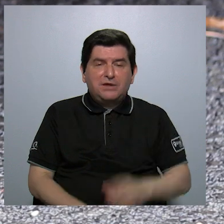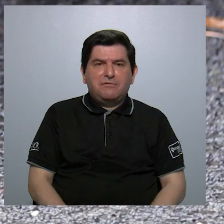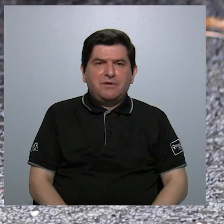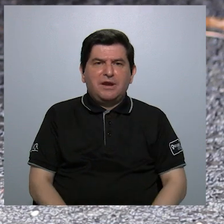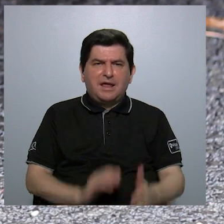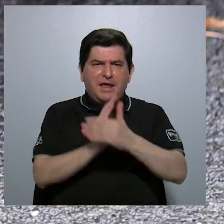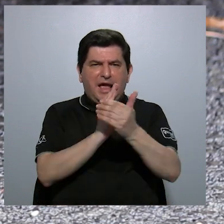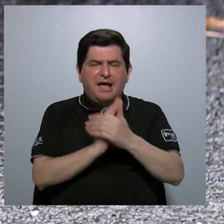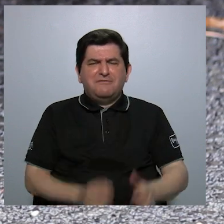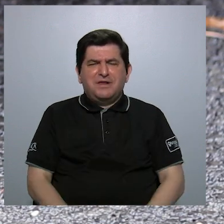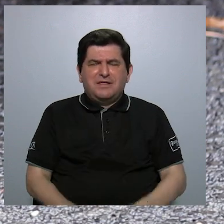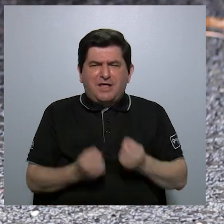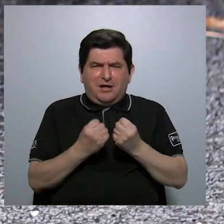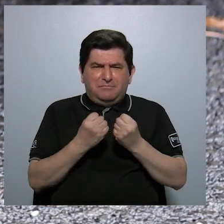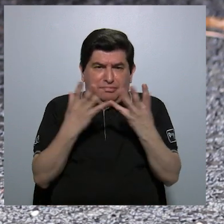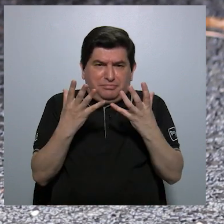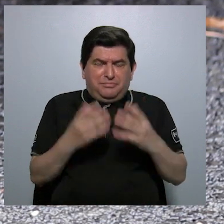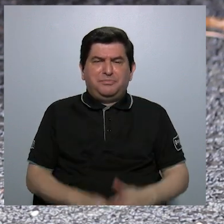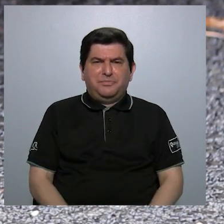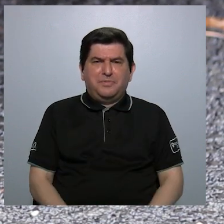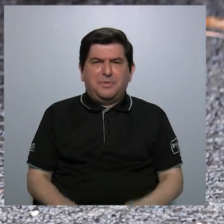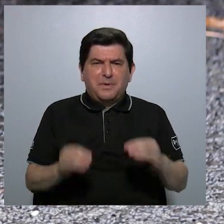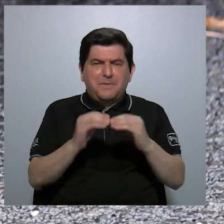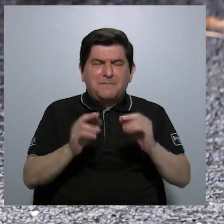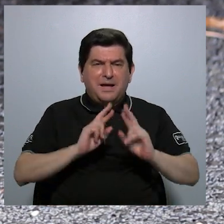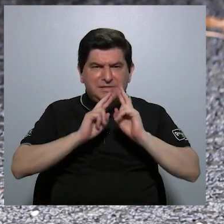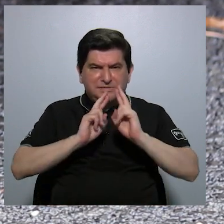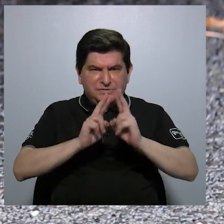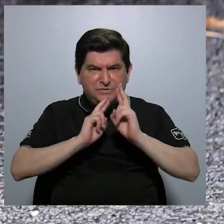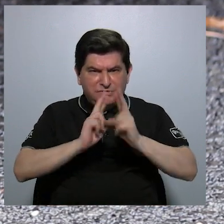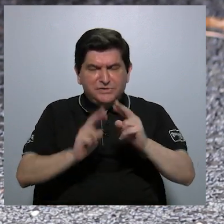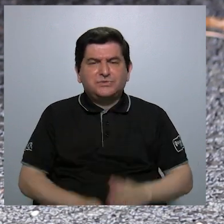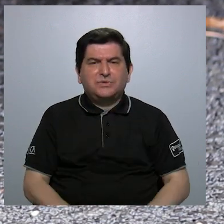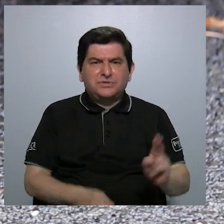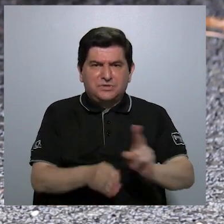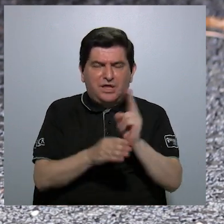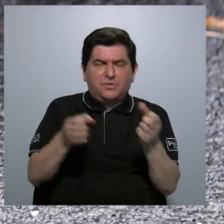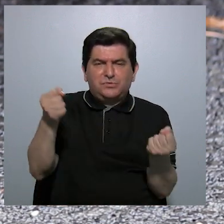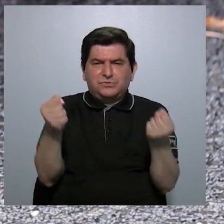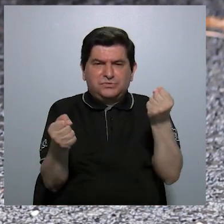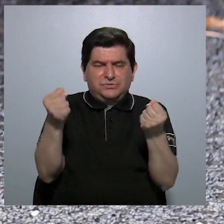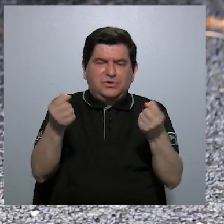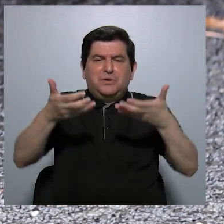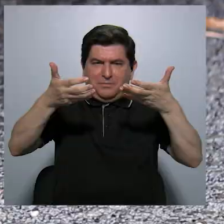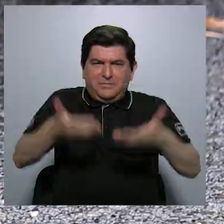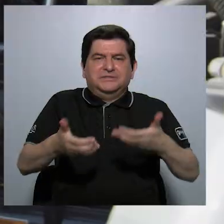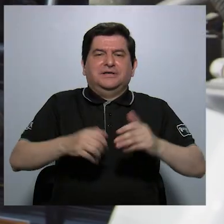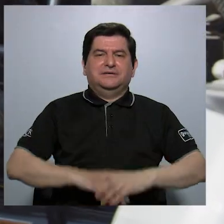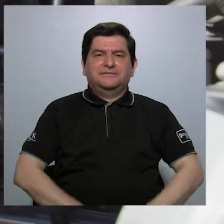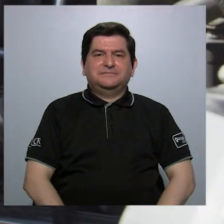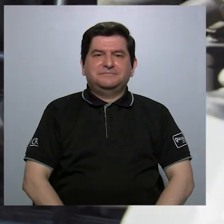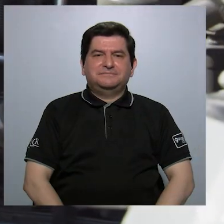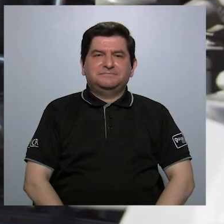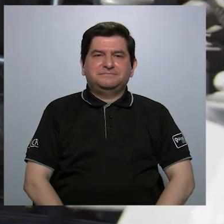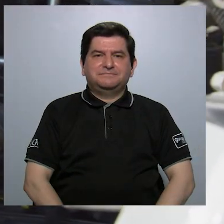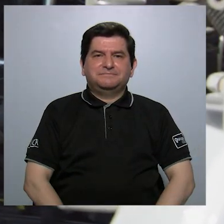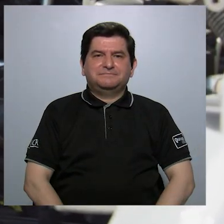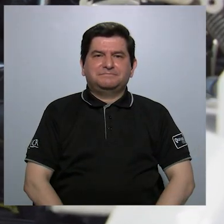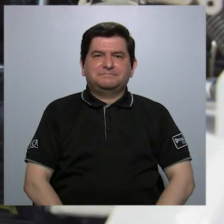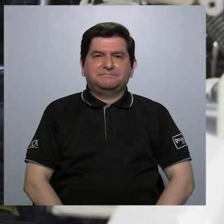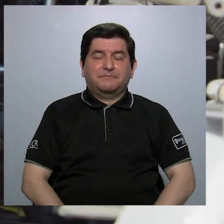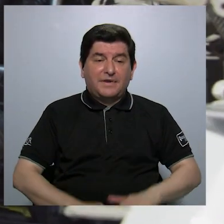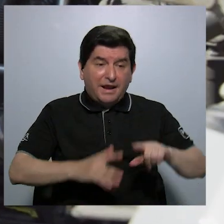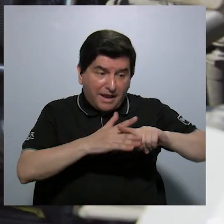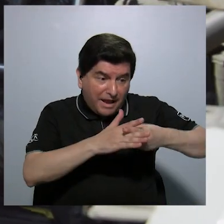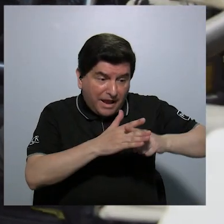de explosión, de generación de torque, se utiliza más, rendimiento también, se utiliza más en vehículos de carga pesada. Entonces,